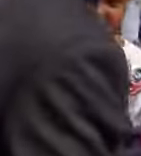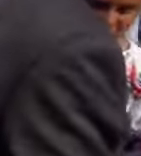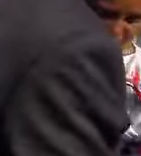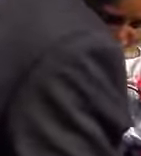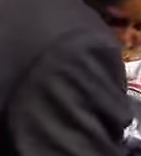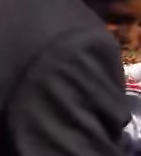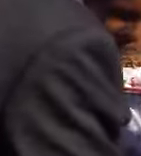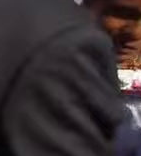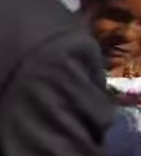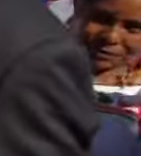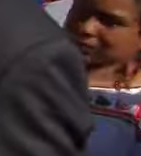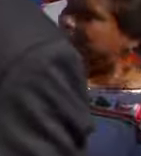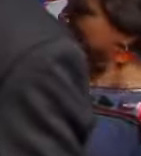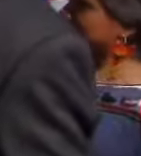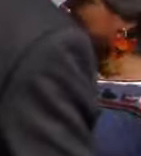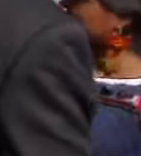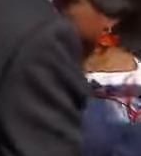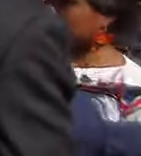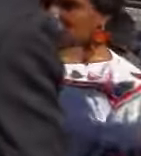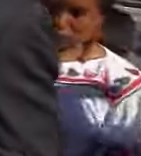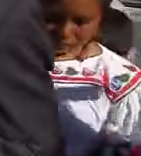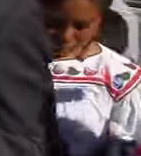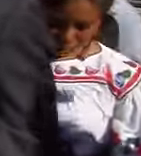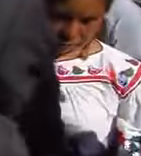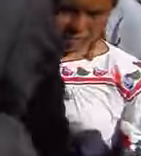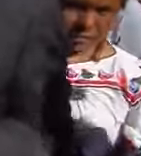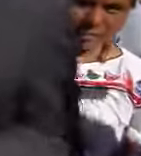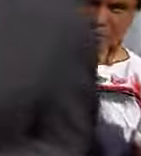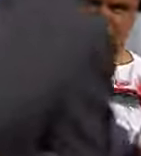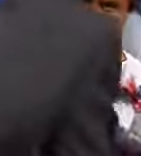voy. Por supuesto. Muy bien. Yo voy allá. Muy bien.